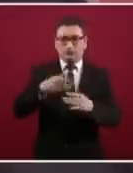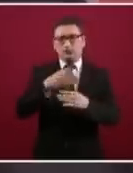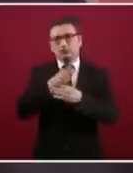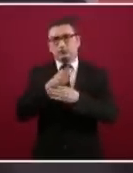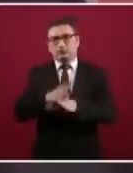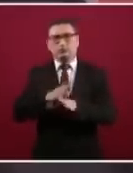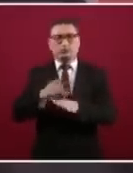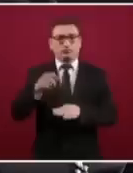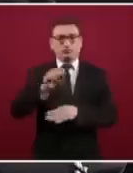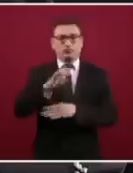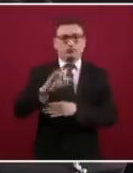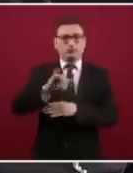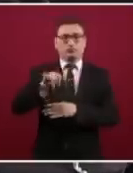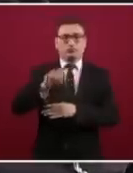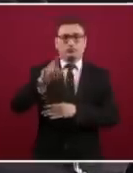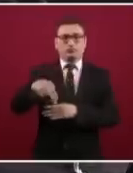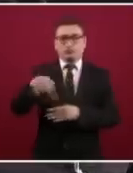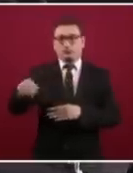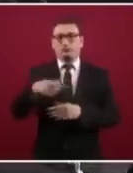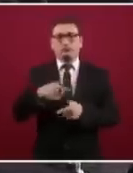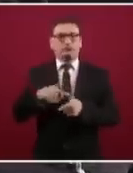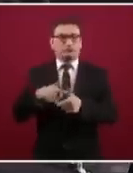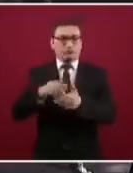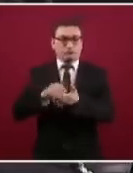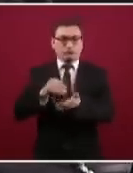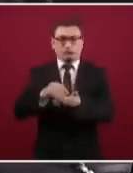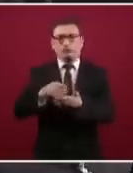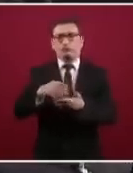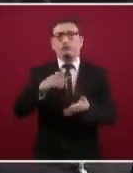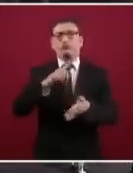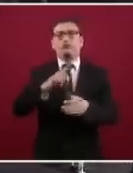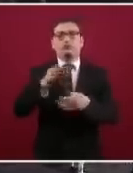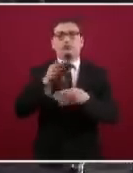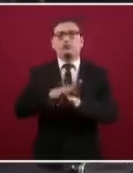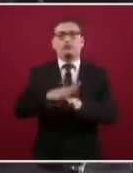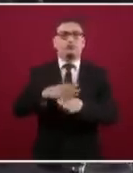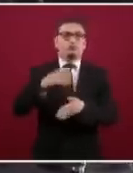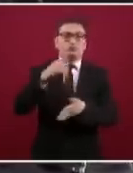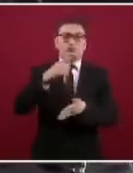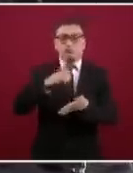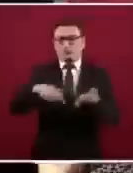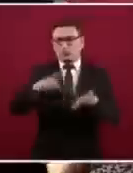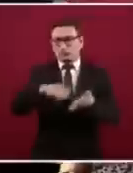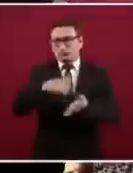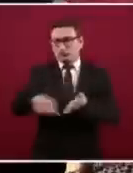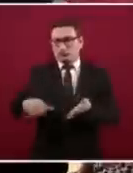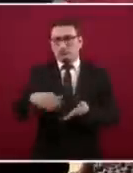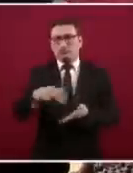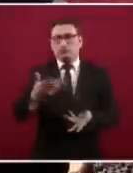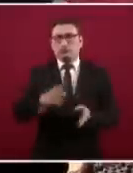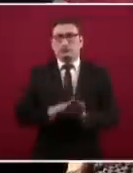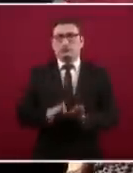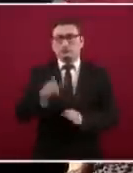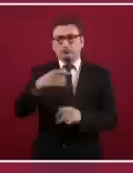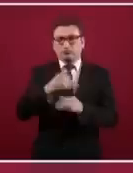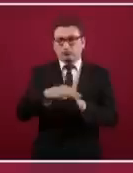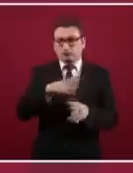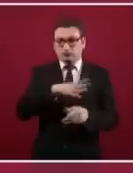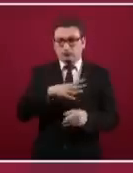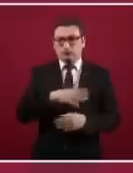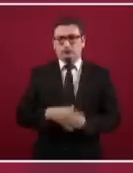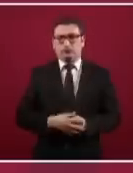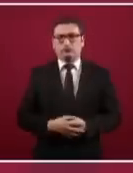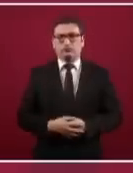Suprema Corte, pero la pregunta es si permanecían congeladas o si usted tenía algún dato de ese asunto. Es lo que